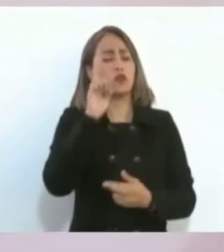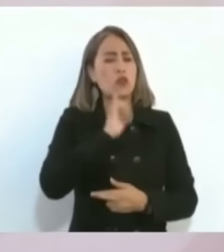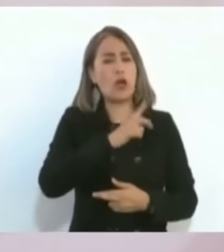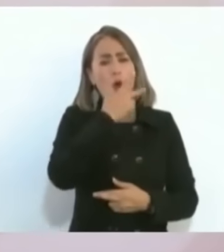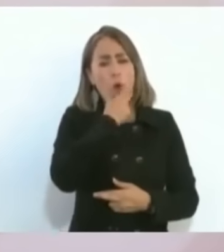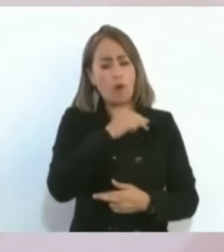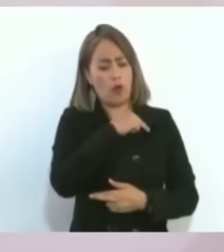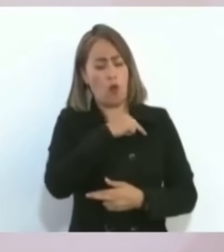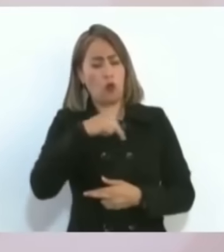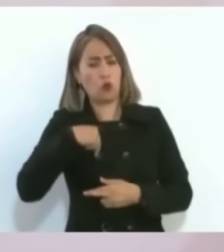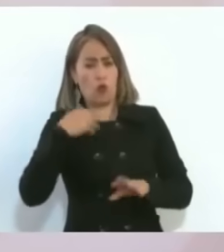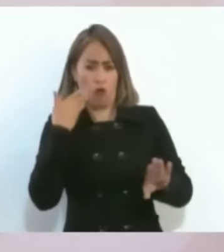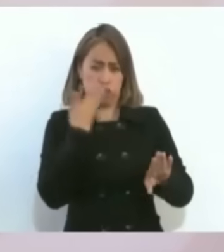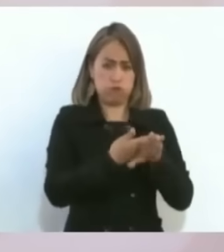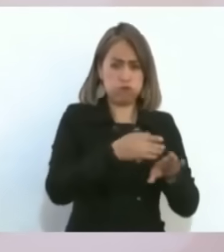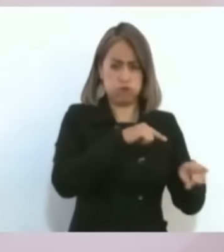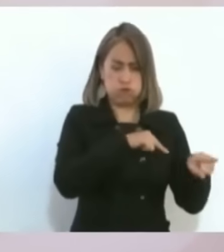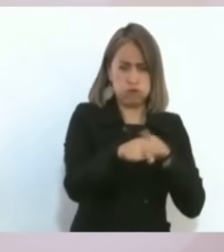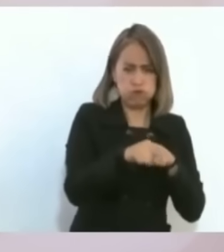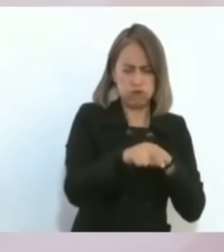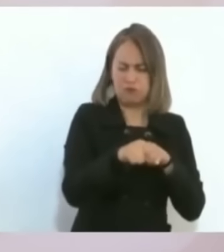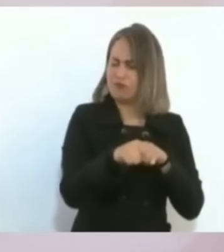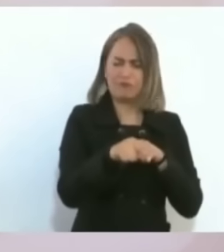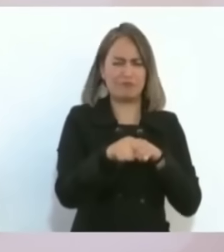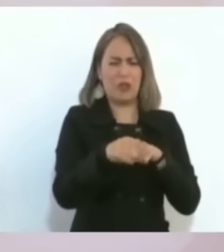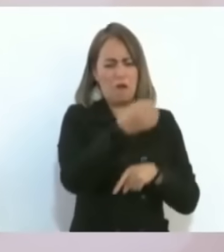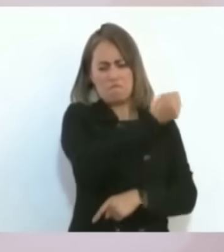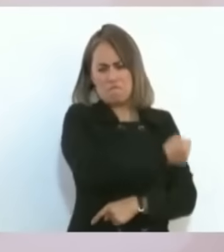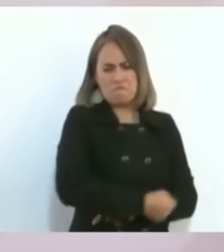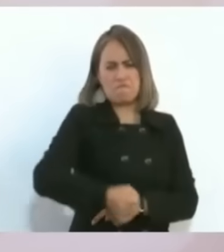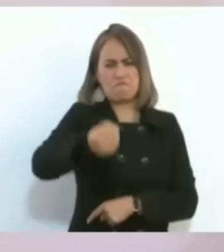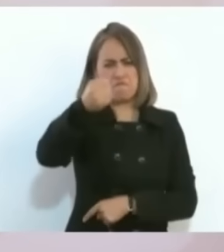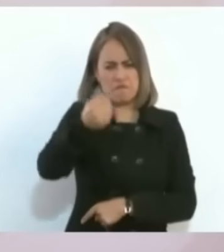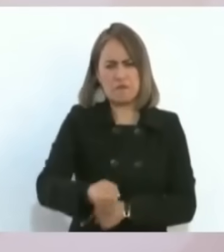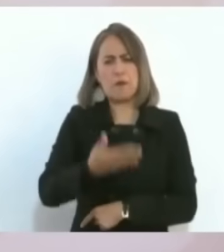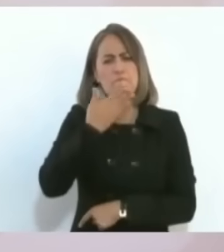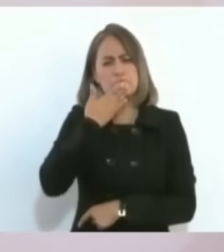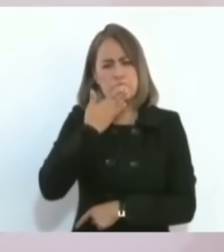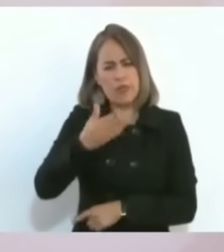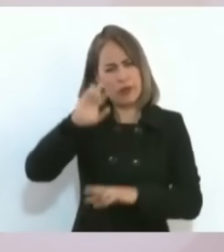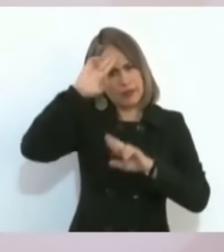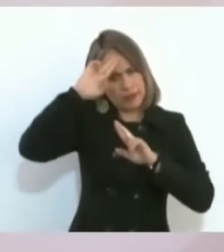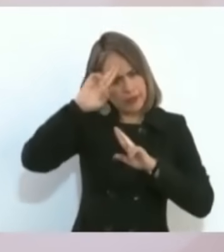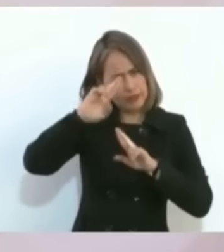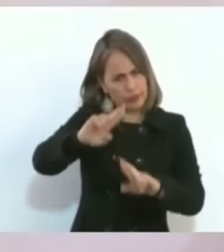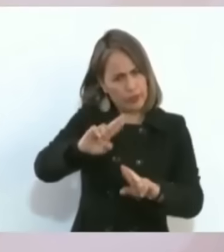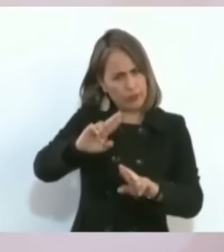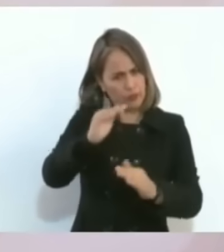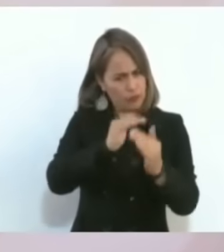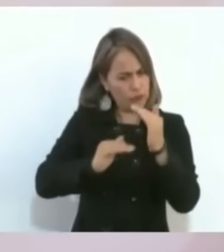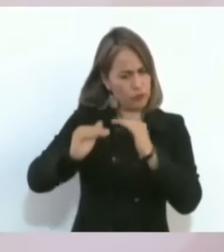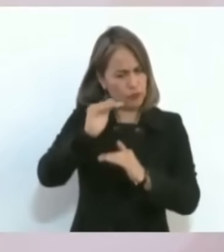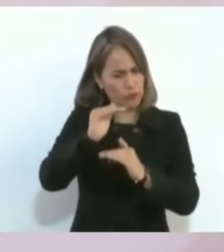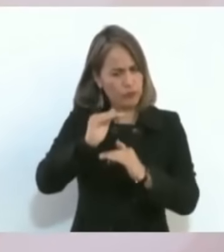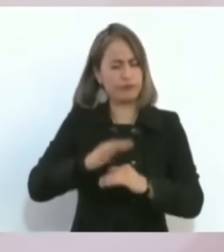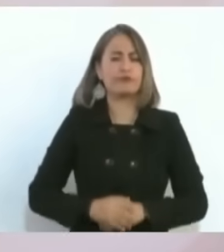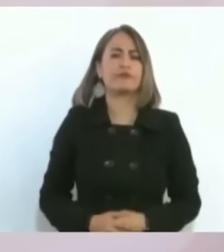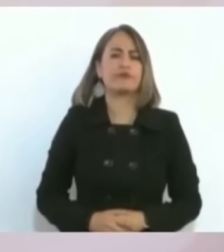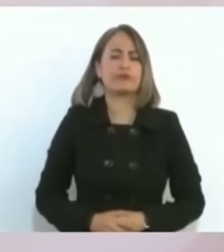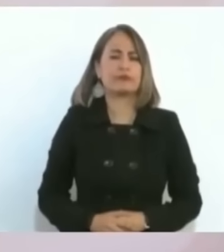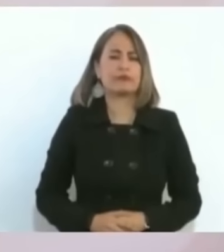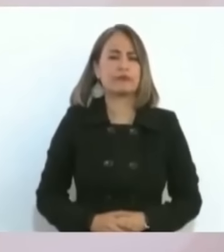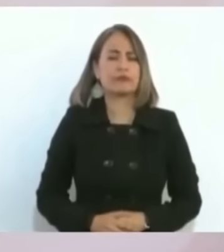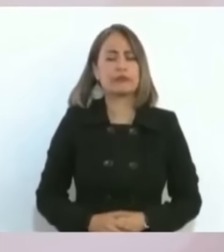maestros. Darles su sitio, el que siempre han tenido y deben de tener. Verlos con